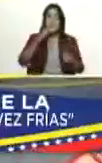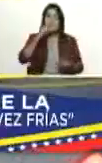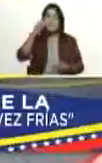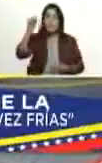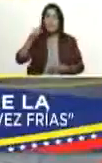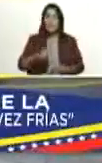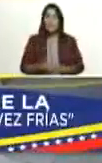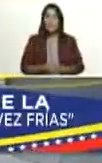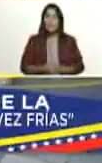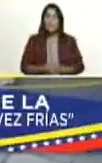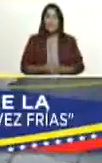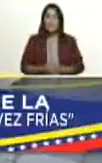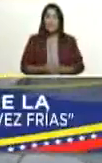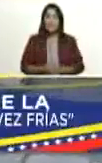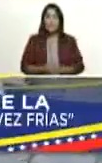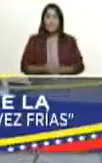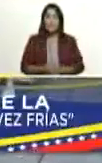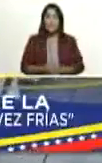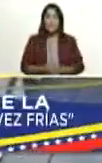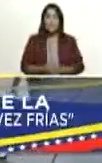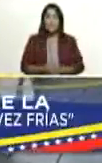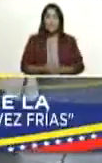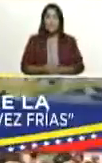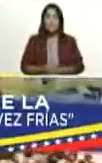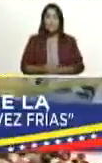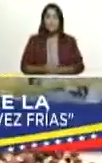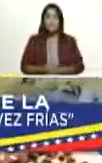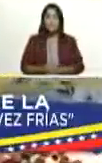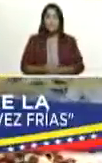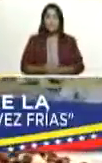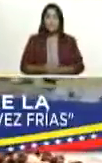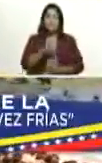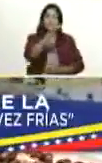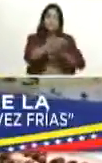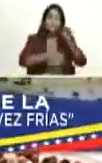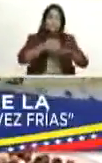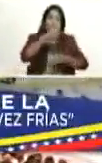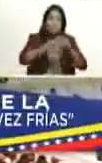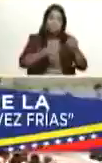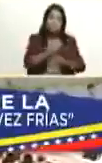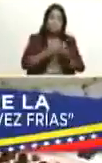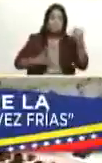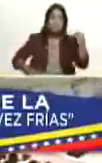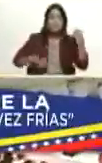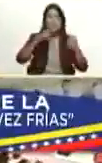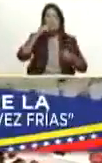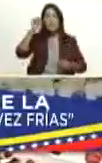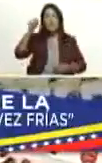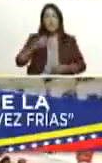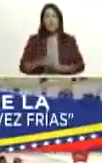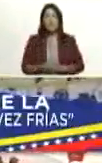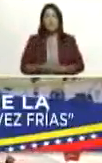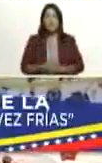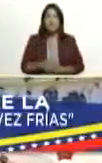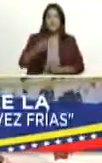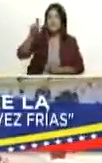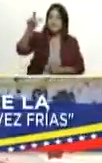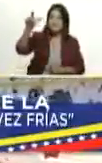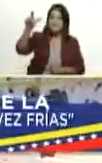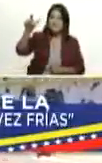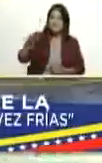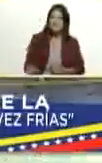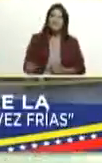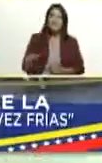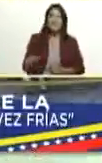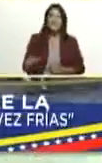Maduro Moros, esas instrucciones dadas por el presidente de la República. Allí uno de los graduandos muestra